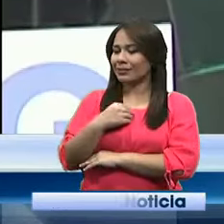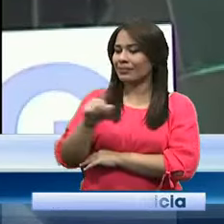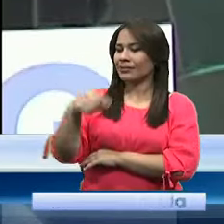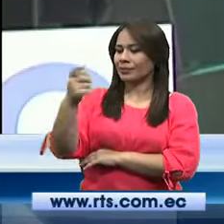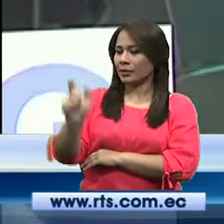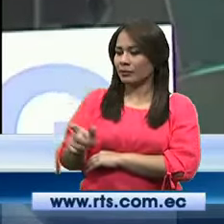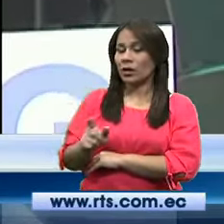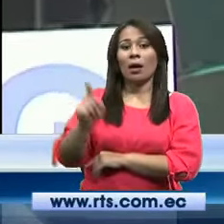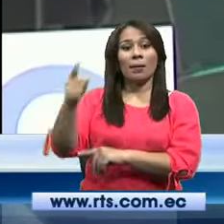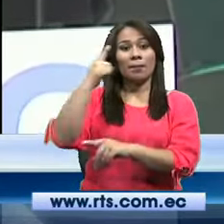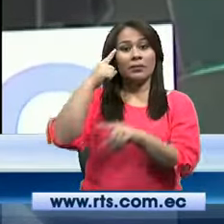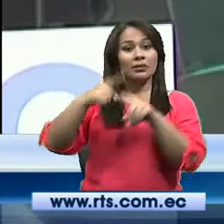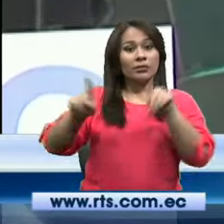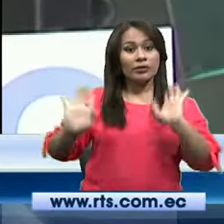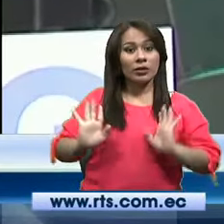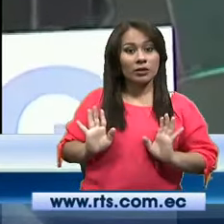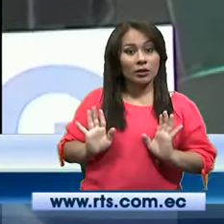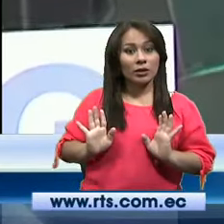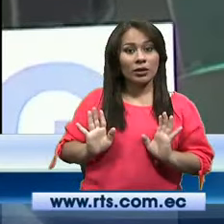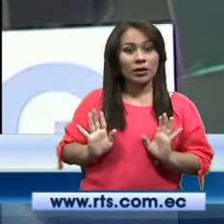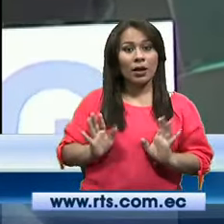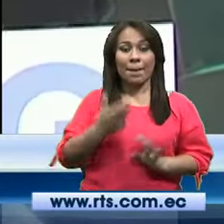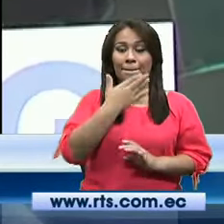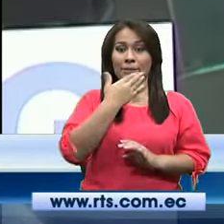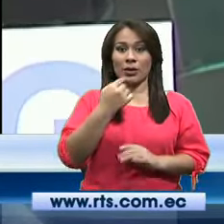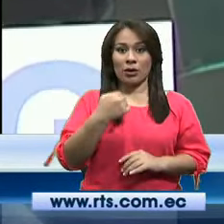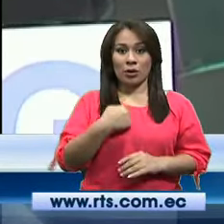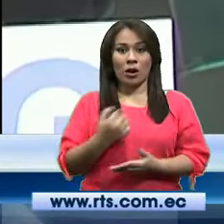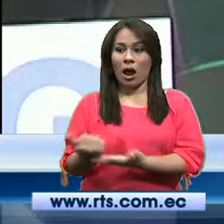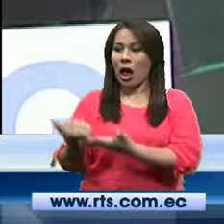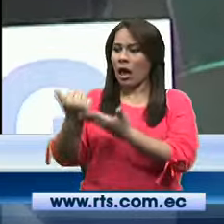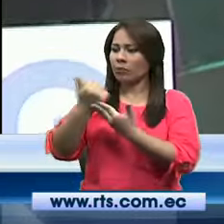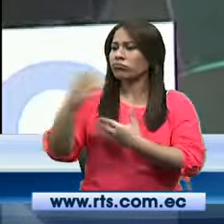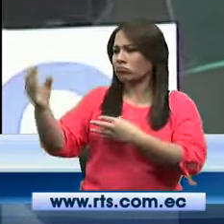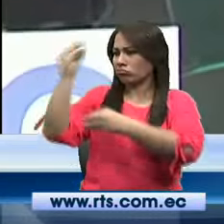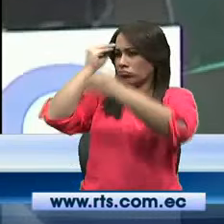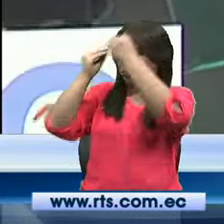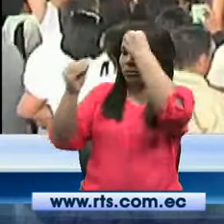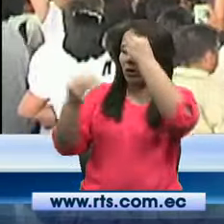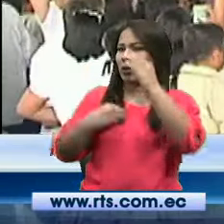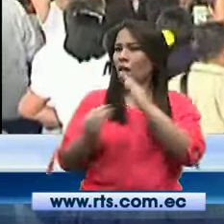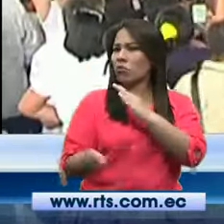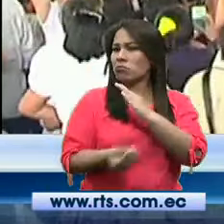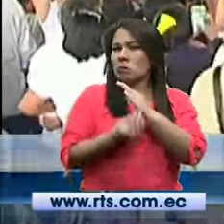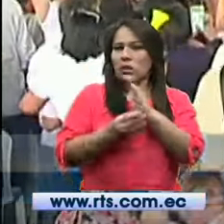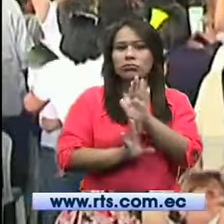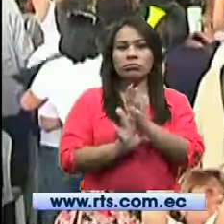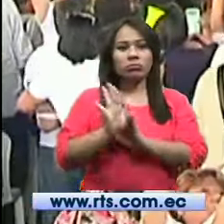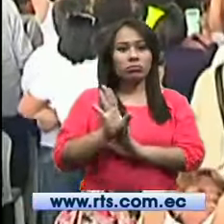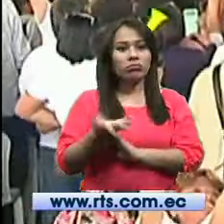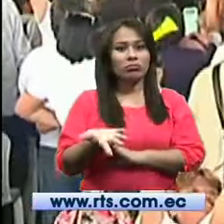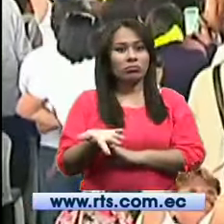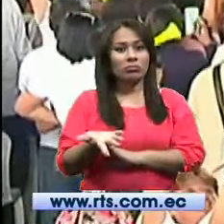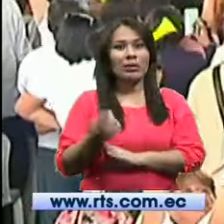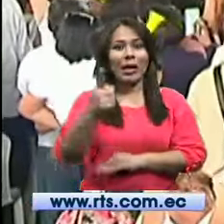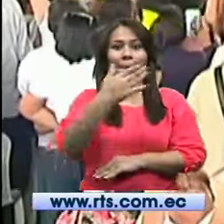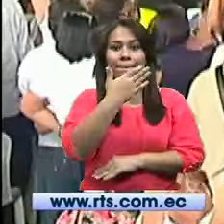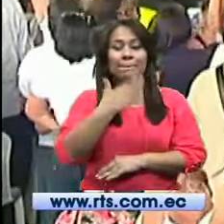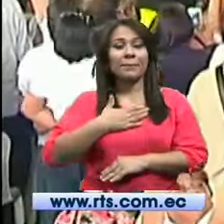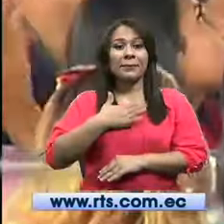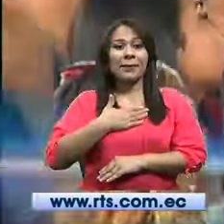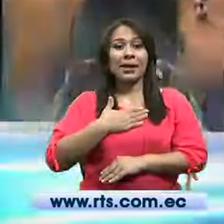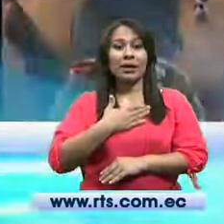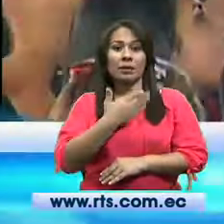Si el otro piensa distinto, mejor, porque me ayuda a enriquecer lo que yo pienso. Que el programa Mis Mejores Años busca